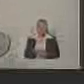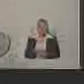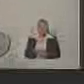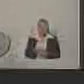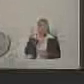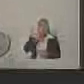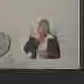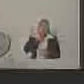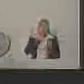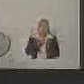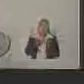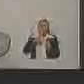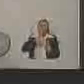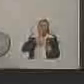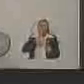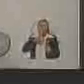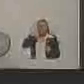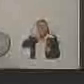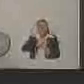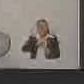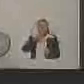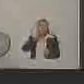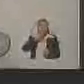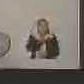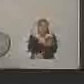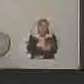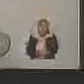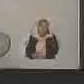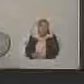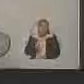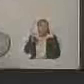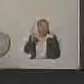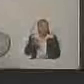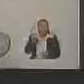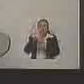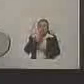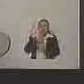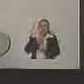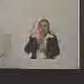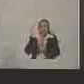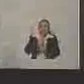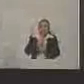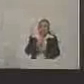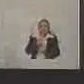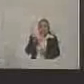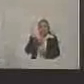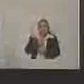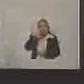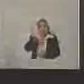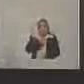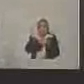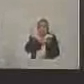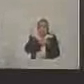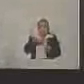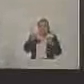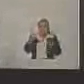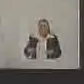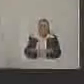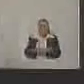yo, eres jefa de familia y que luchas todos los días por tus hijos. A ti, amiga,